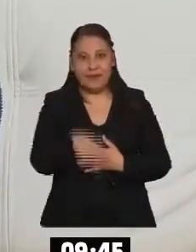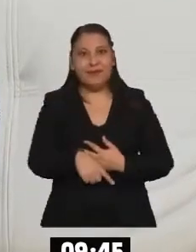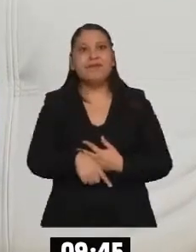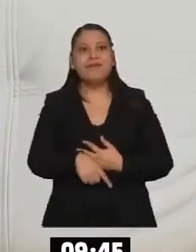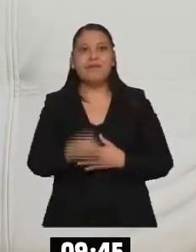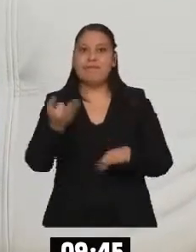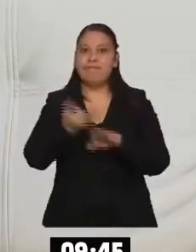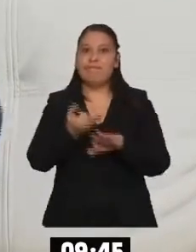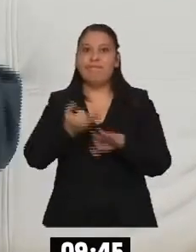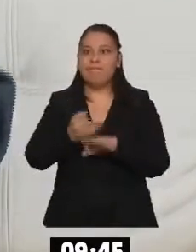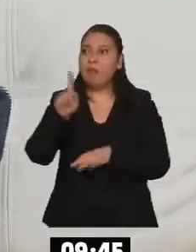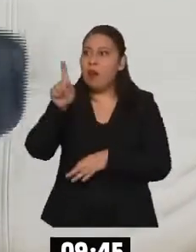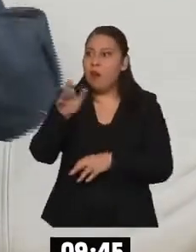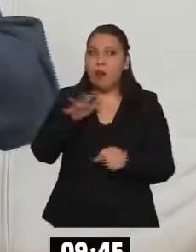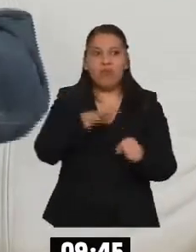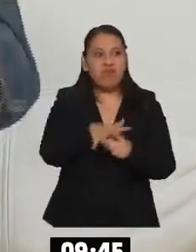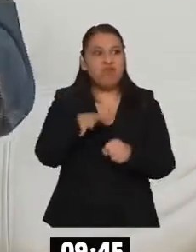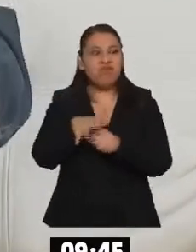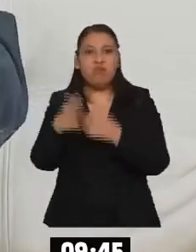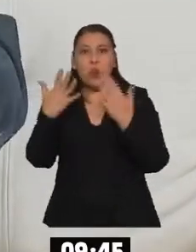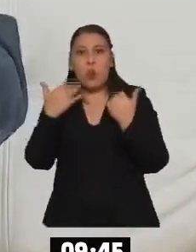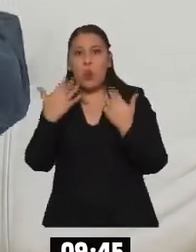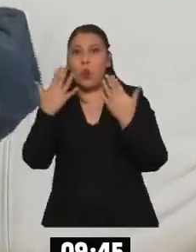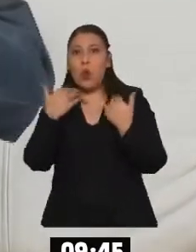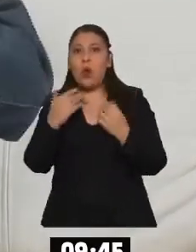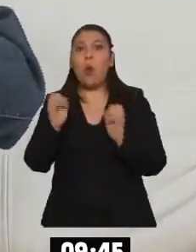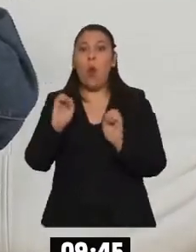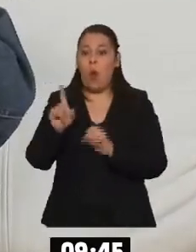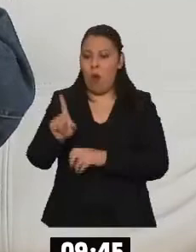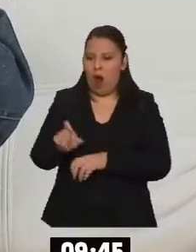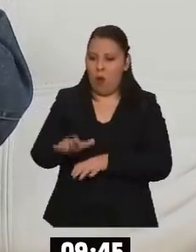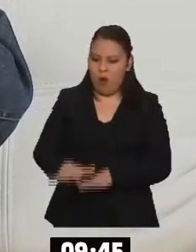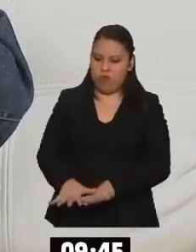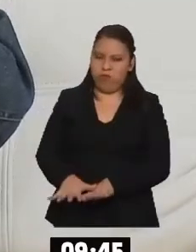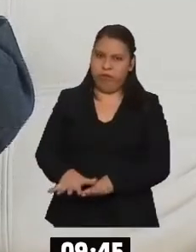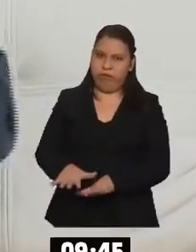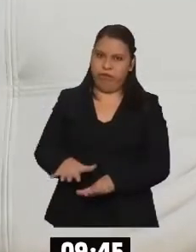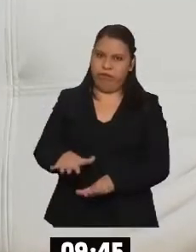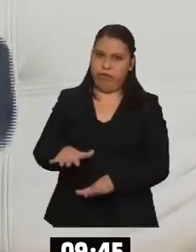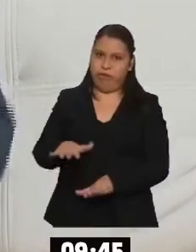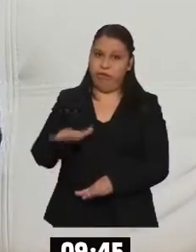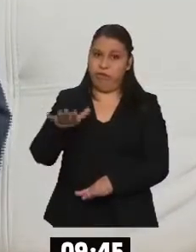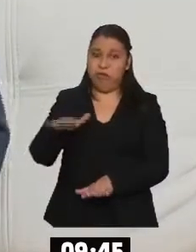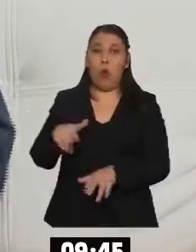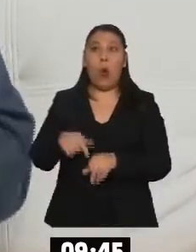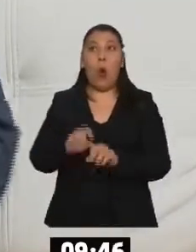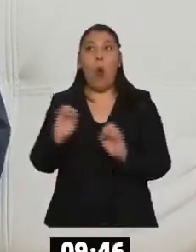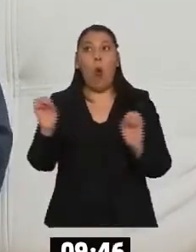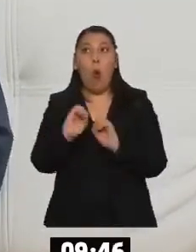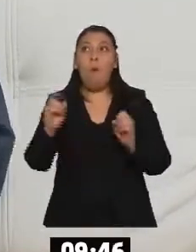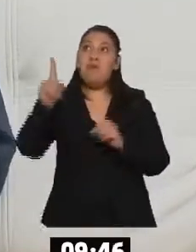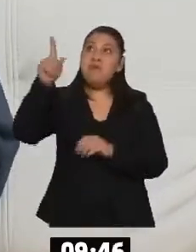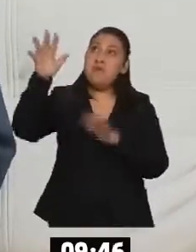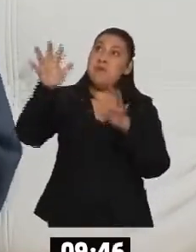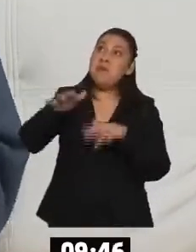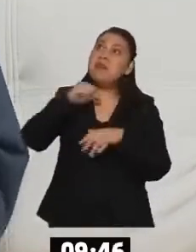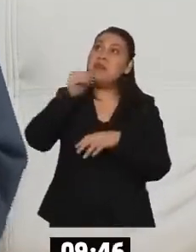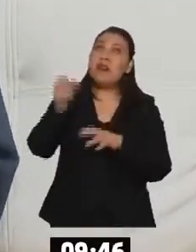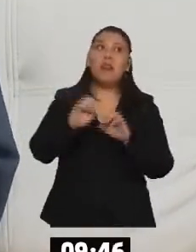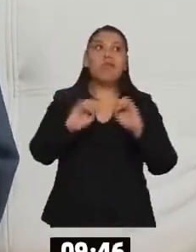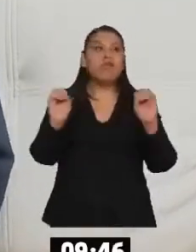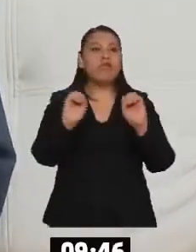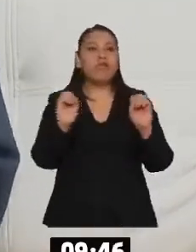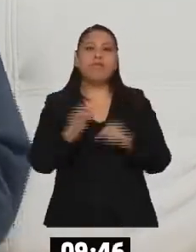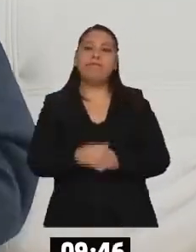terrible condición de inundaciones y sequías en la ciudad de mexico démosle la vuelta con lo que yo pues eso no